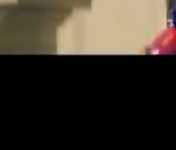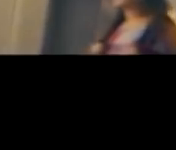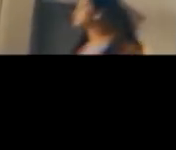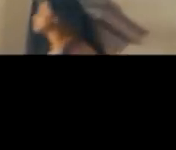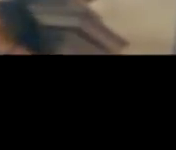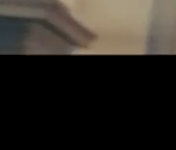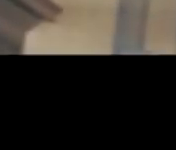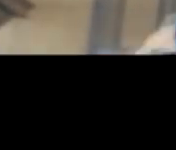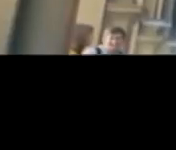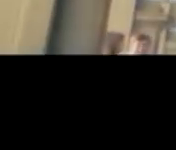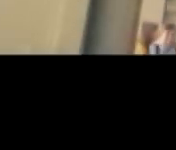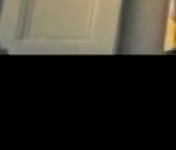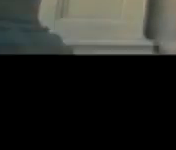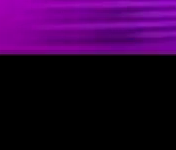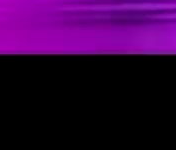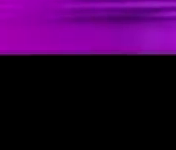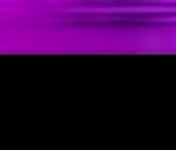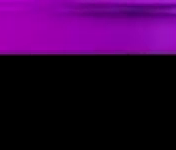no no